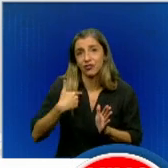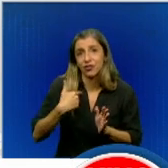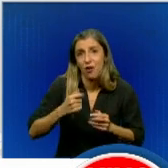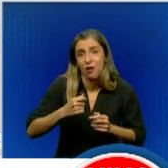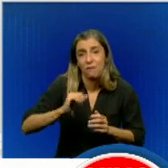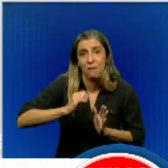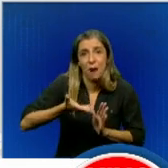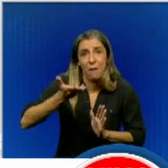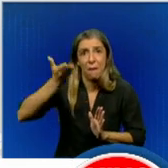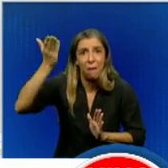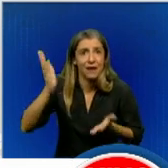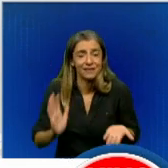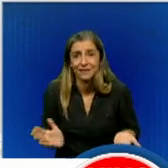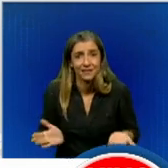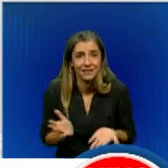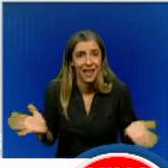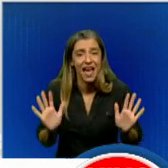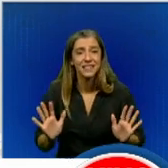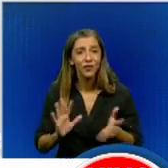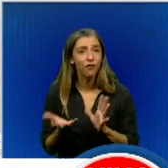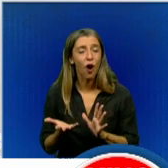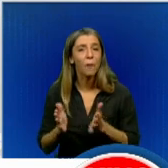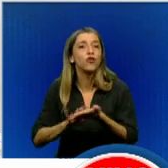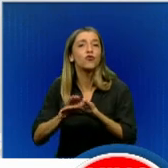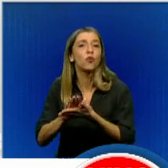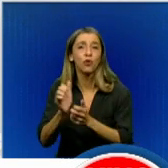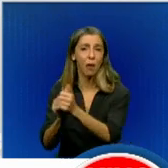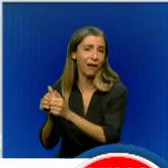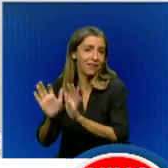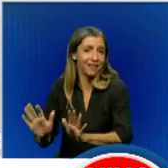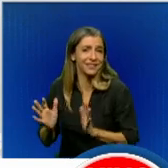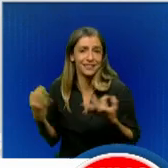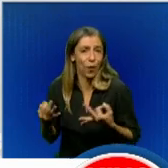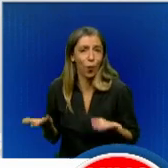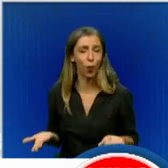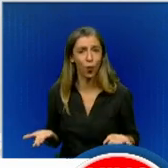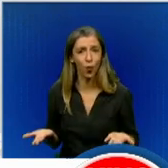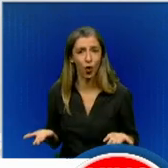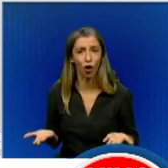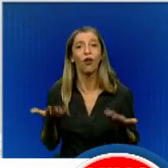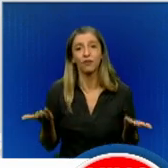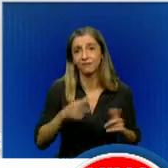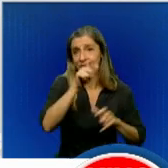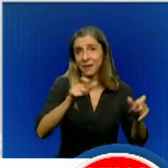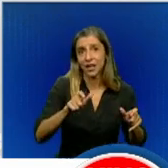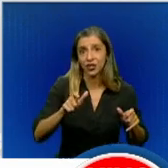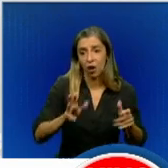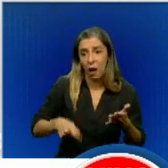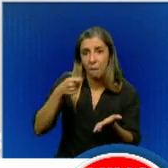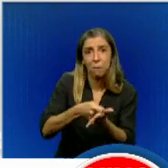estar contribuyendo a la caída del valor del poder adquisitivo del ingreso de los argentinos